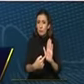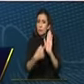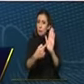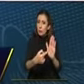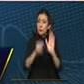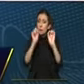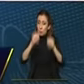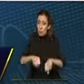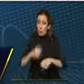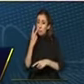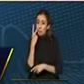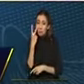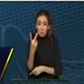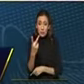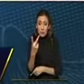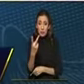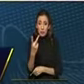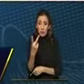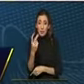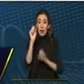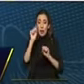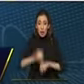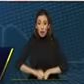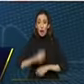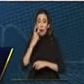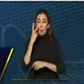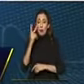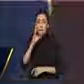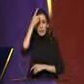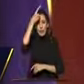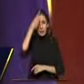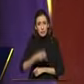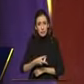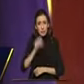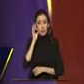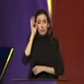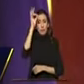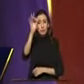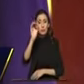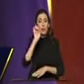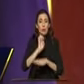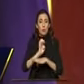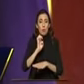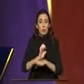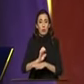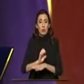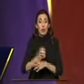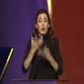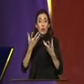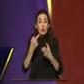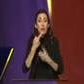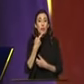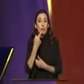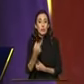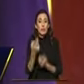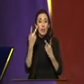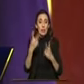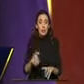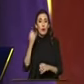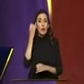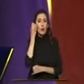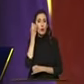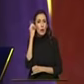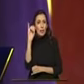nos permiten ya avizorar, que nos permiten definir el futuro. Permítanme expresar en una sola